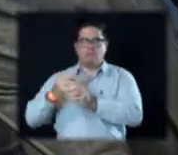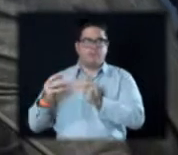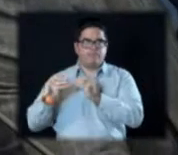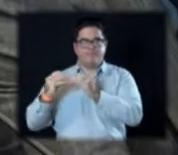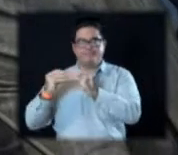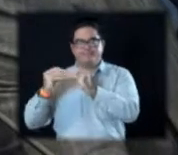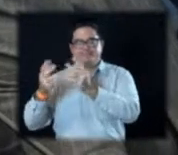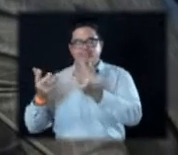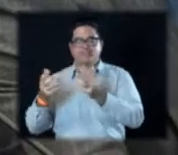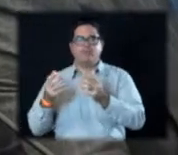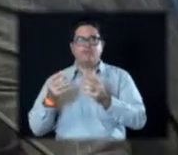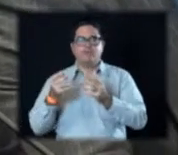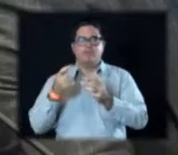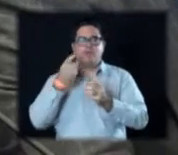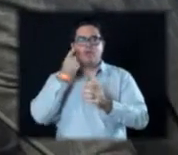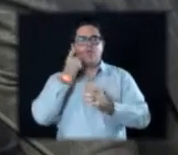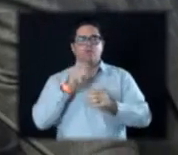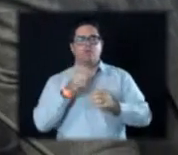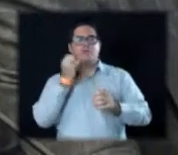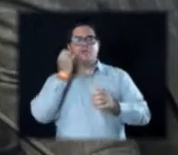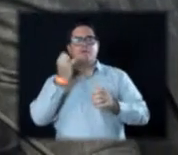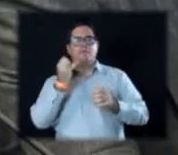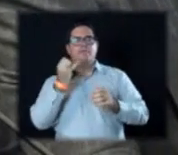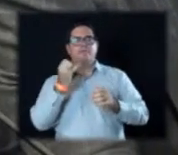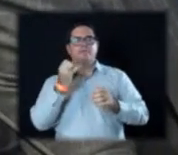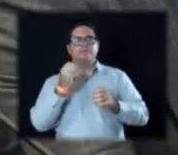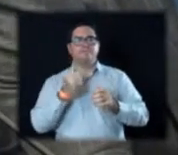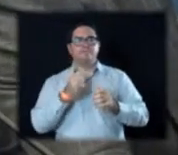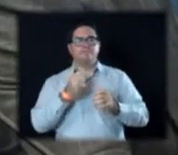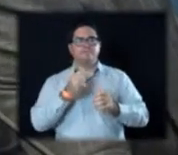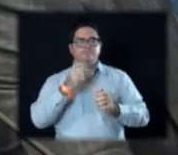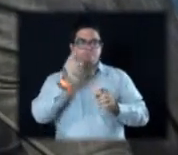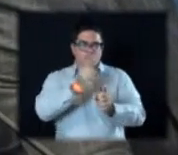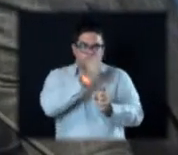antes de determinar con certitud todas